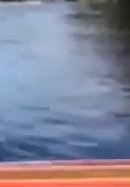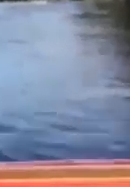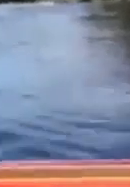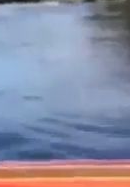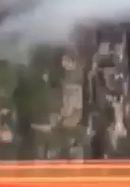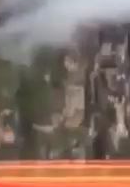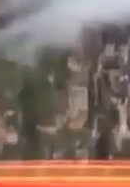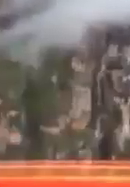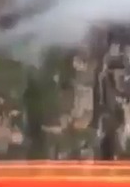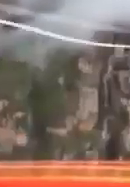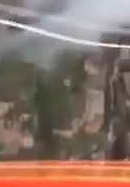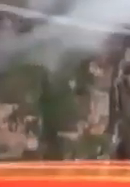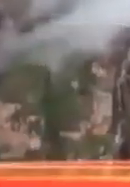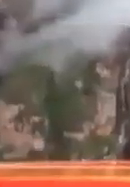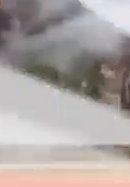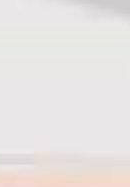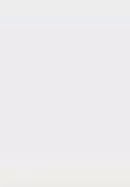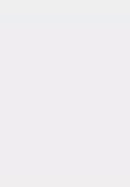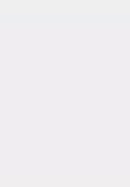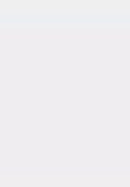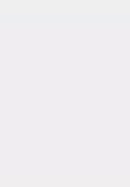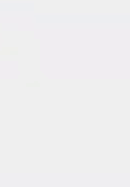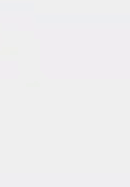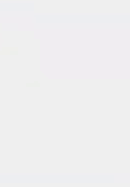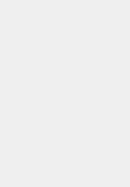Sigamos haciendo patria.